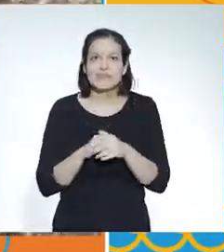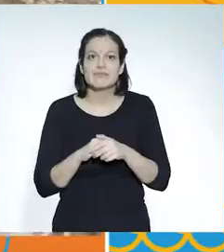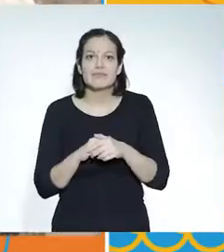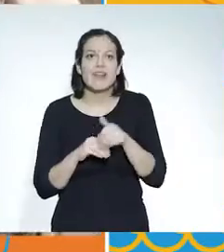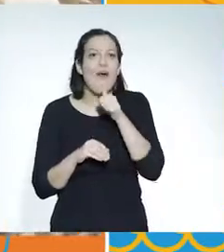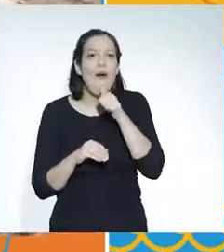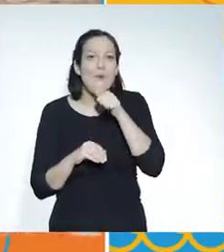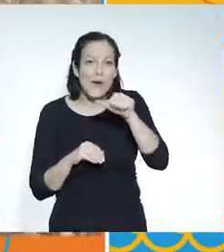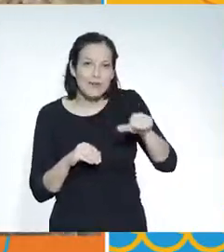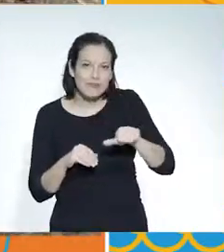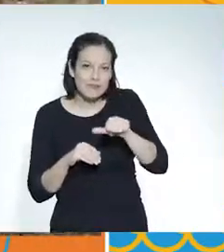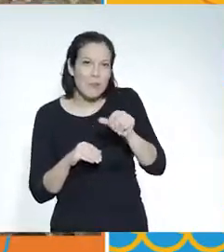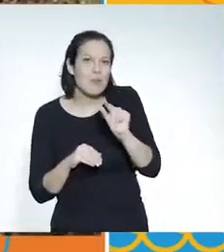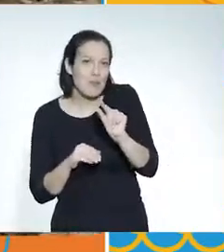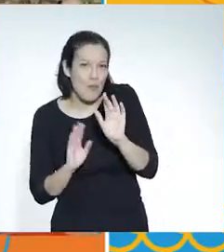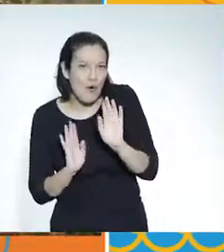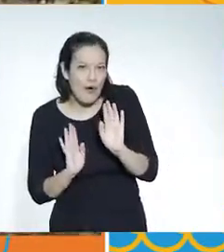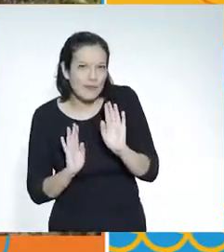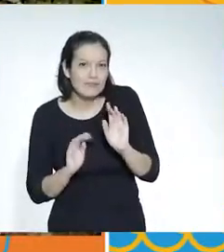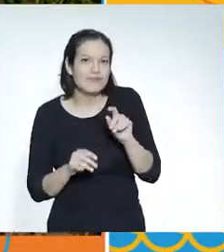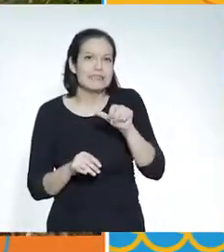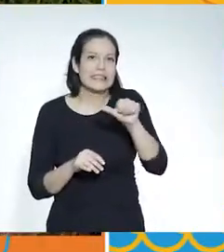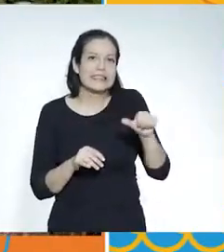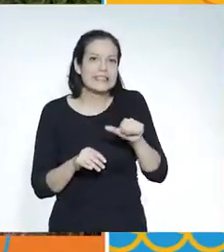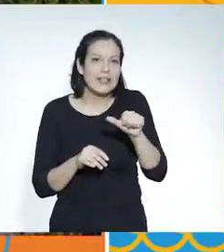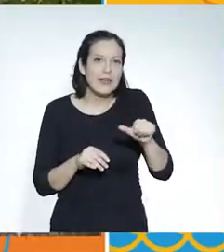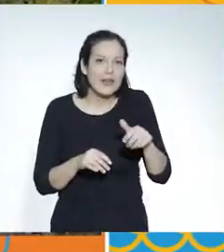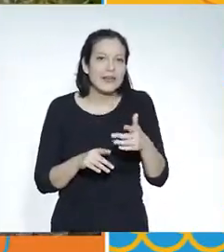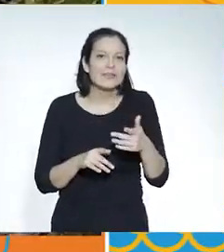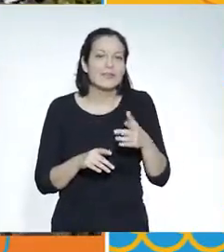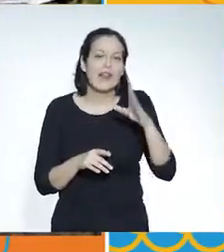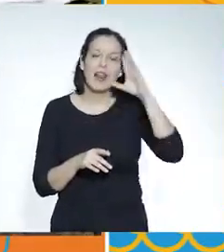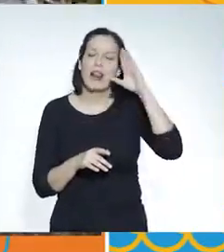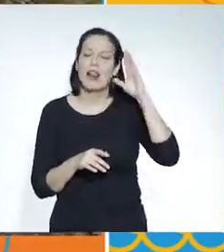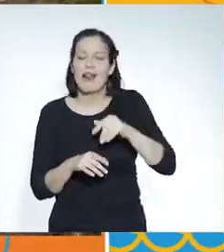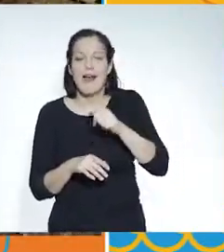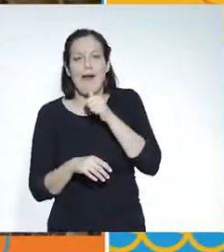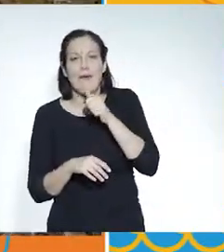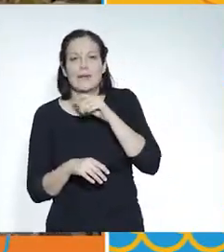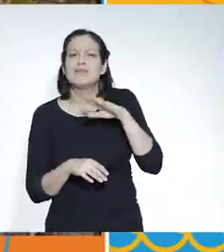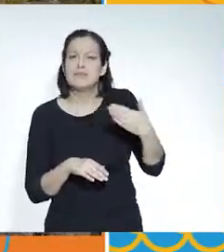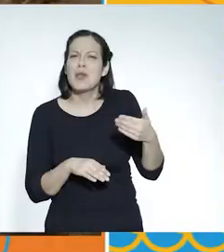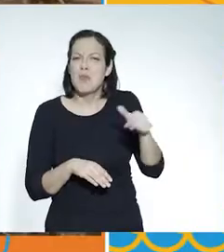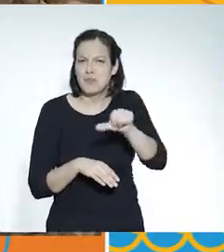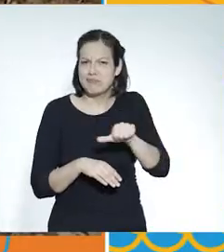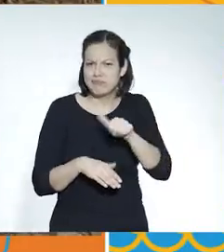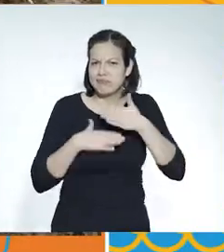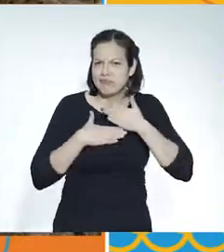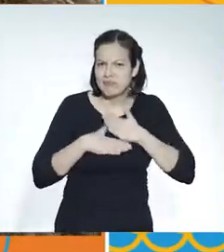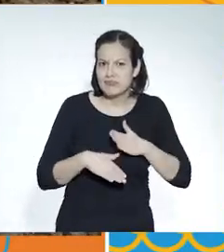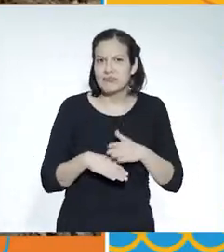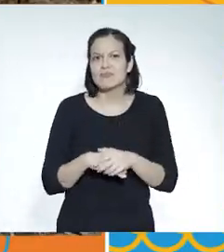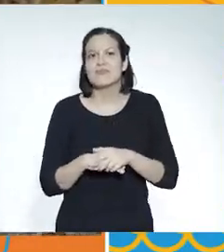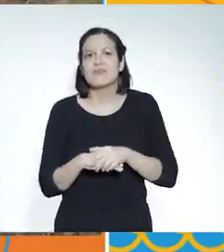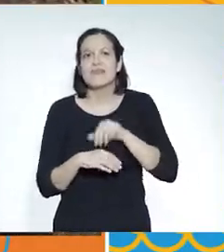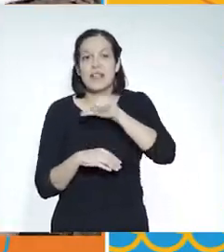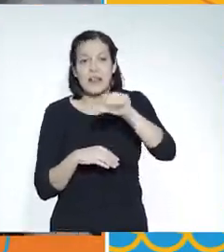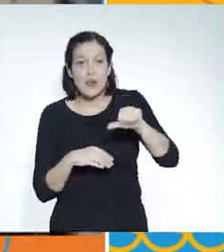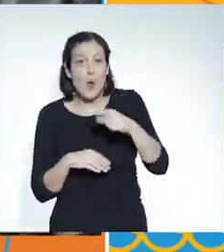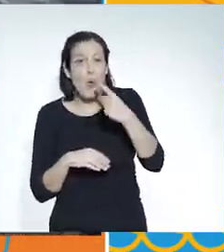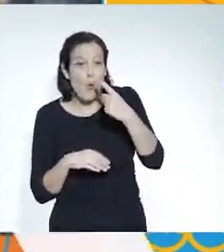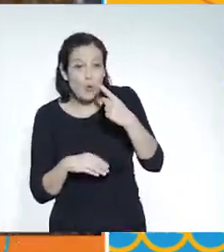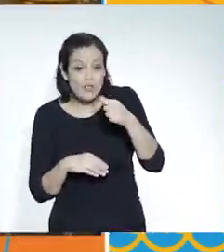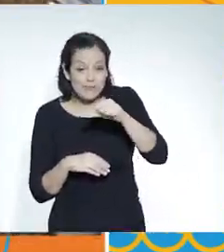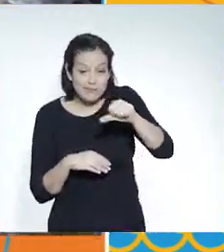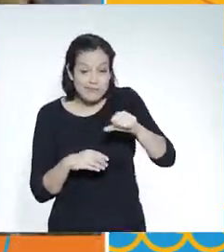y se riega con poca agua. El riego, dejamos el agua allá, después lo regamos. Se lo riega una